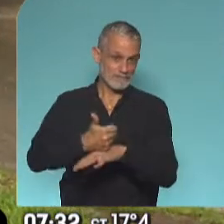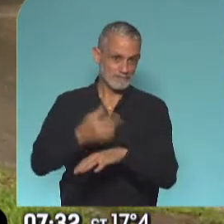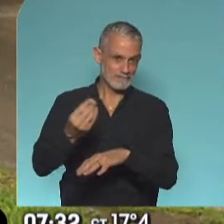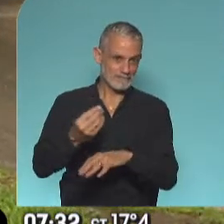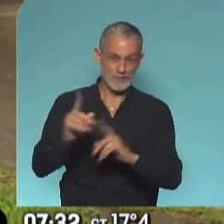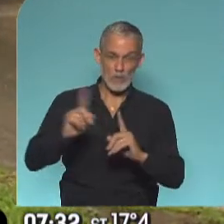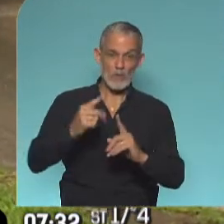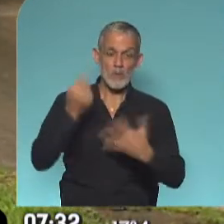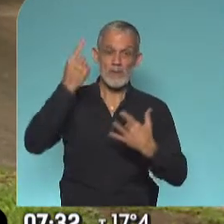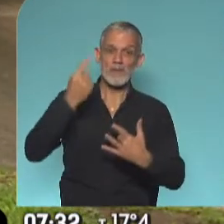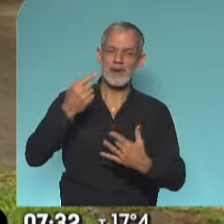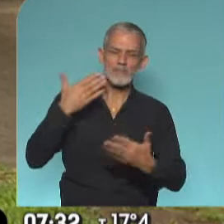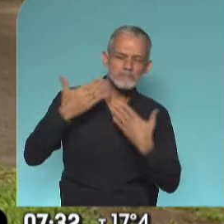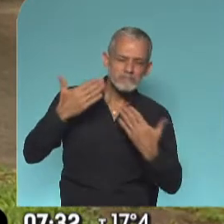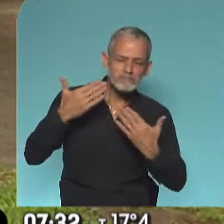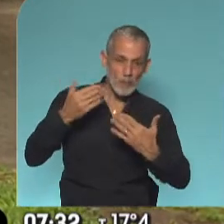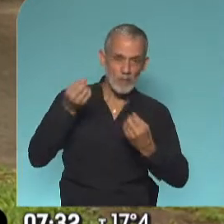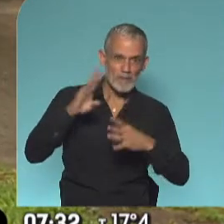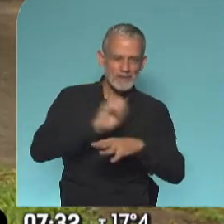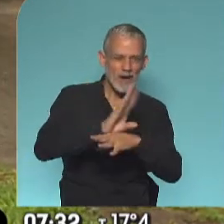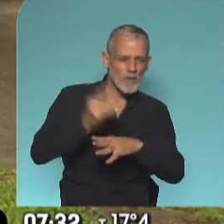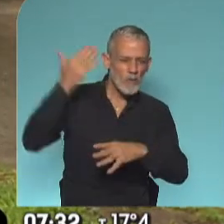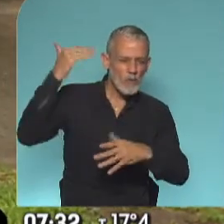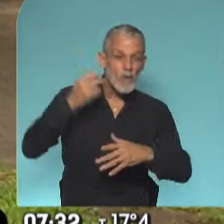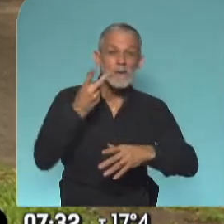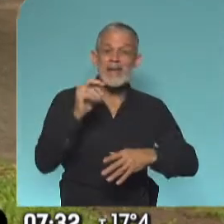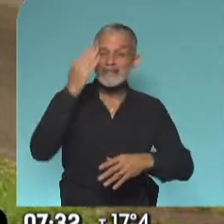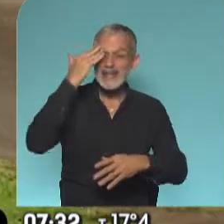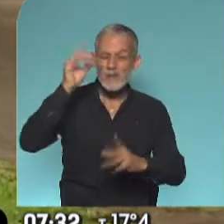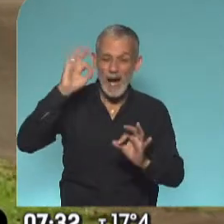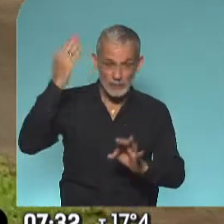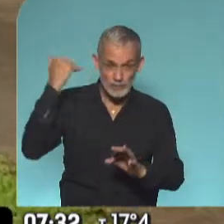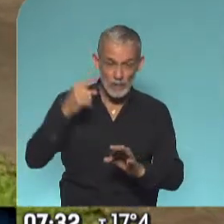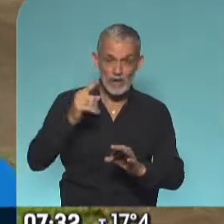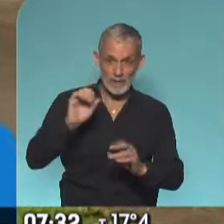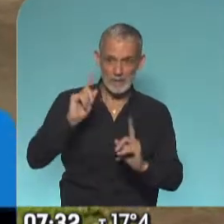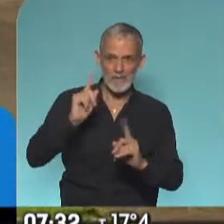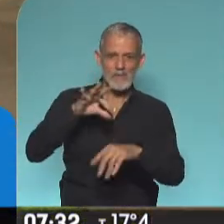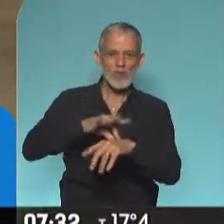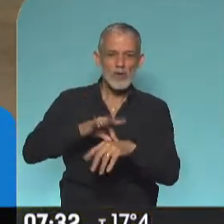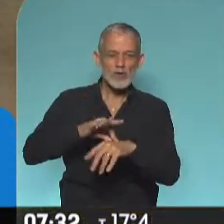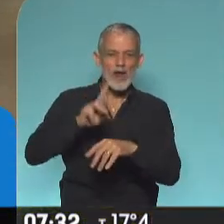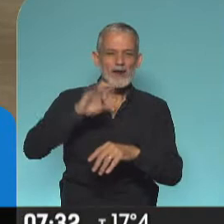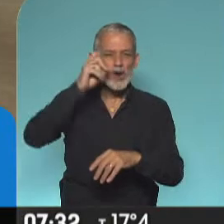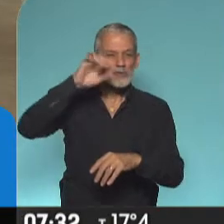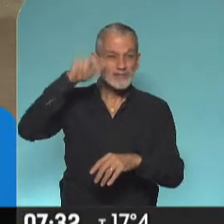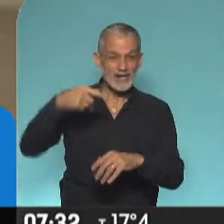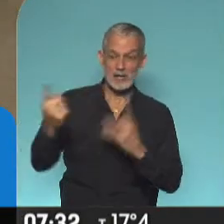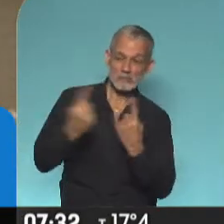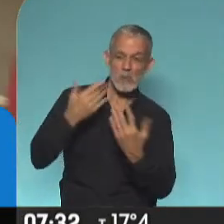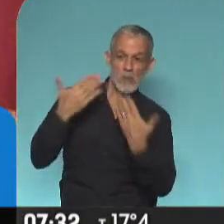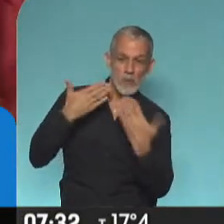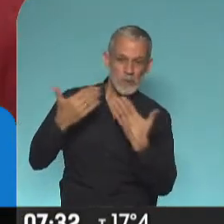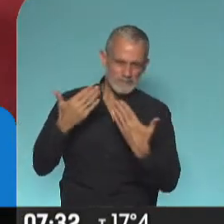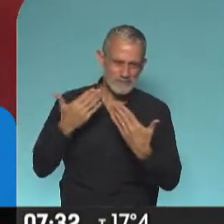las primeras notas que hicimos cuando comenzamos la cuarentena, aquel 20 de marzo. Recuerden, estamos con la doctora Miriam Rosen, que estábamos intercambiando